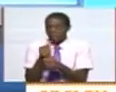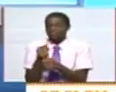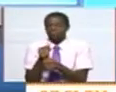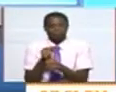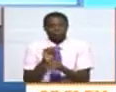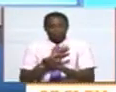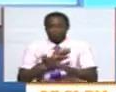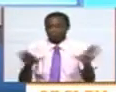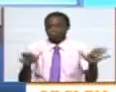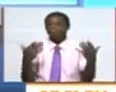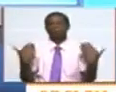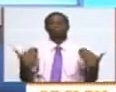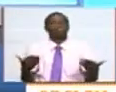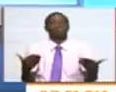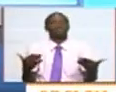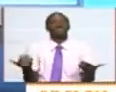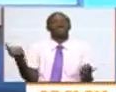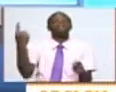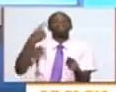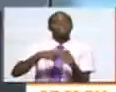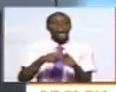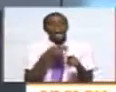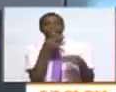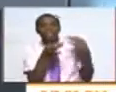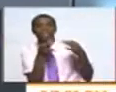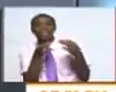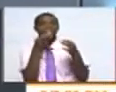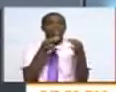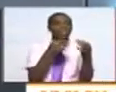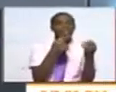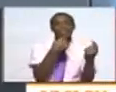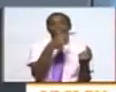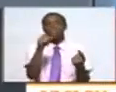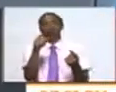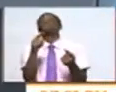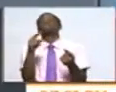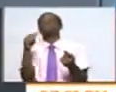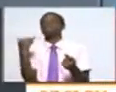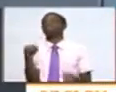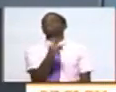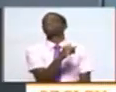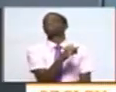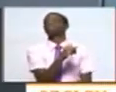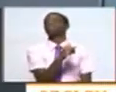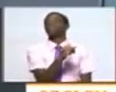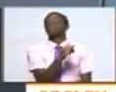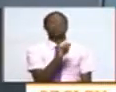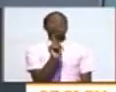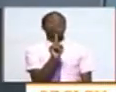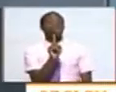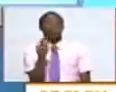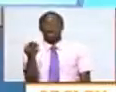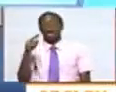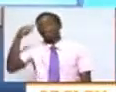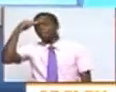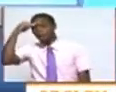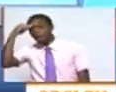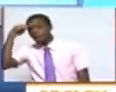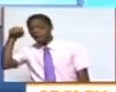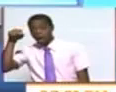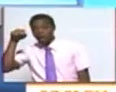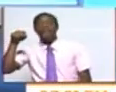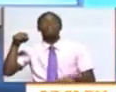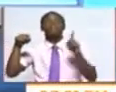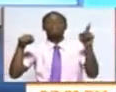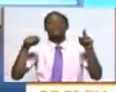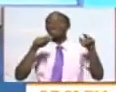Tenemos los elementos suficientes, tenemos las declaraciones suficientes. No solamente tenemos las reuniones entre Borges y el vicepresidente de los